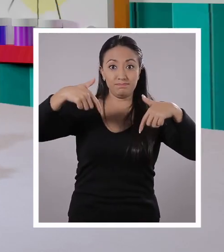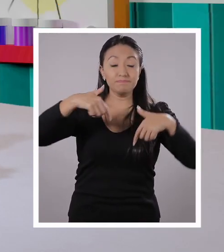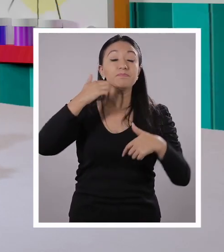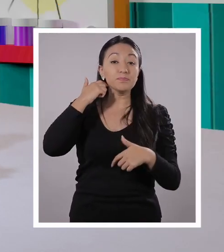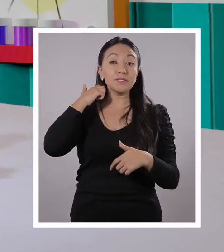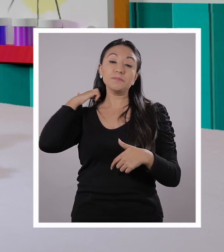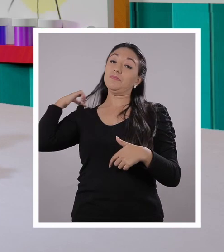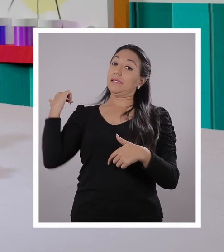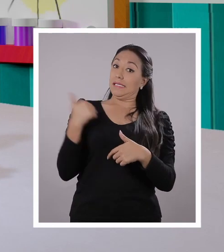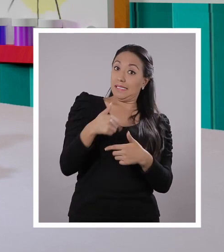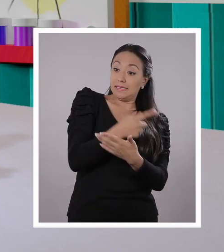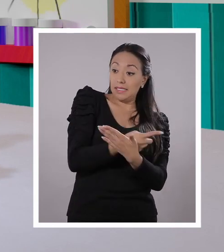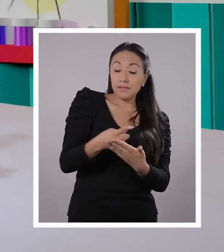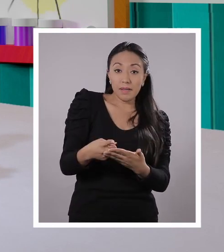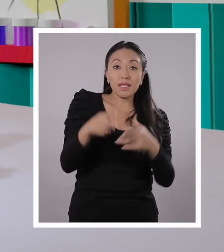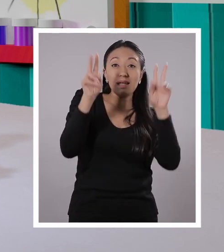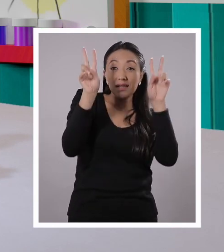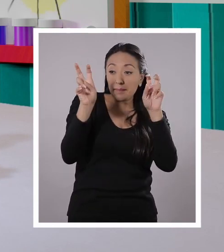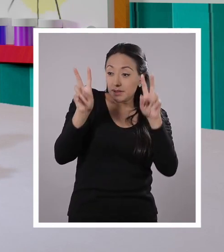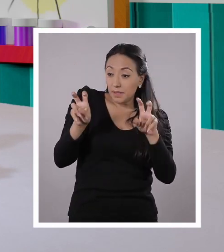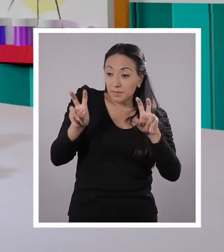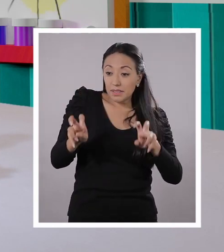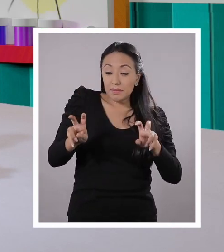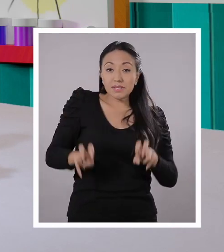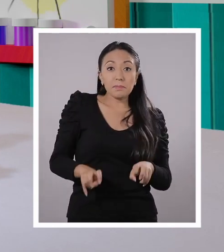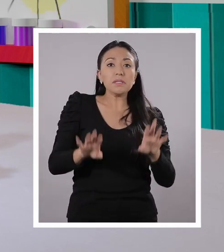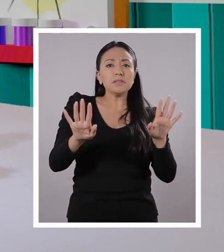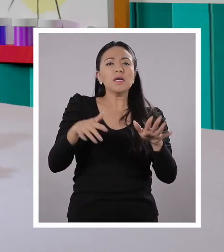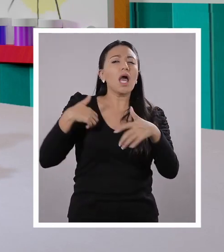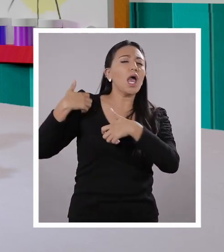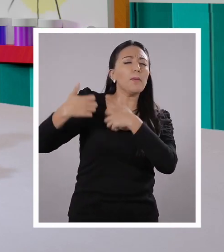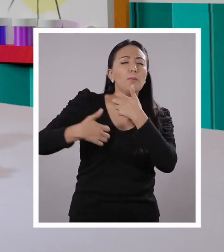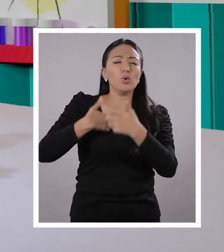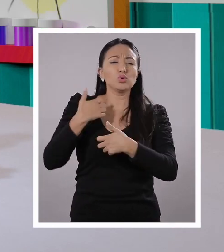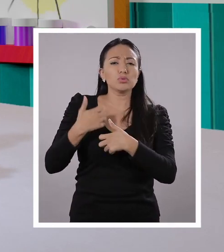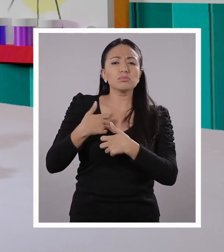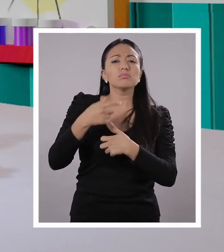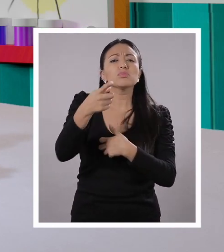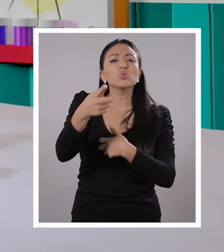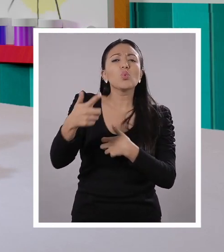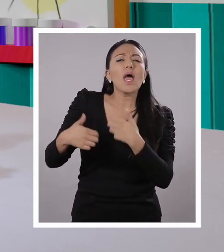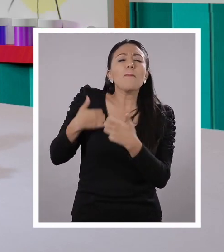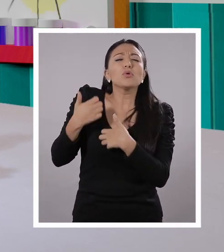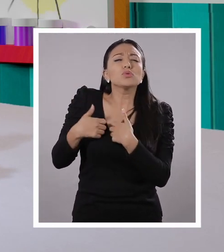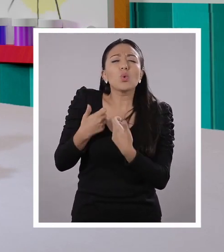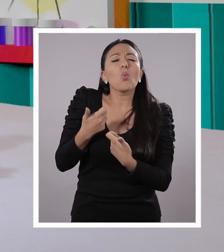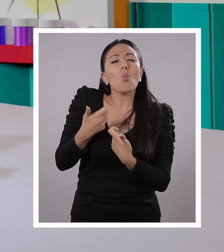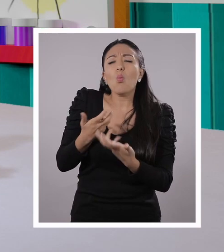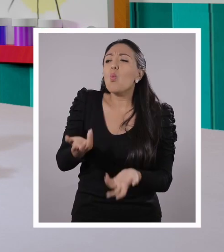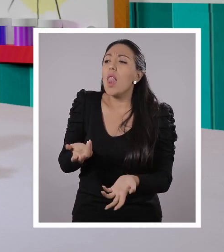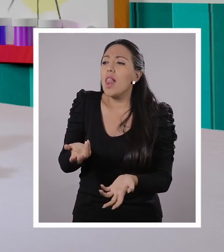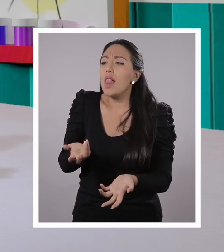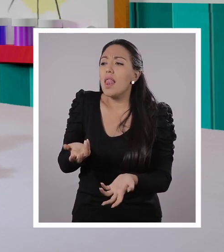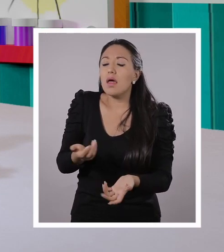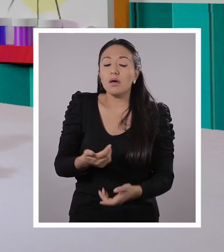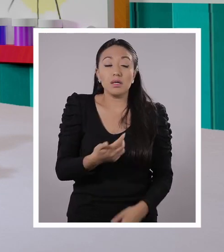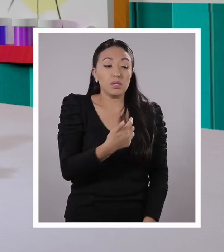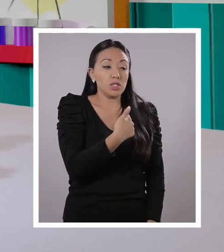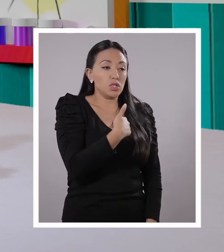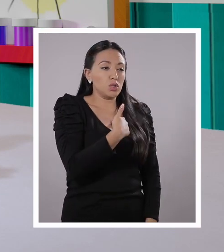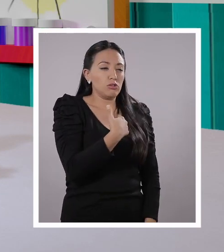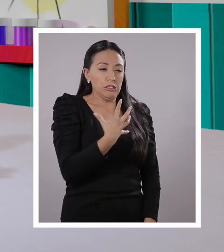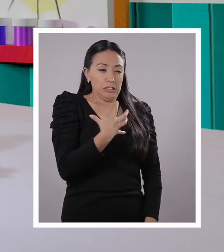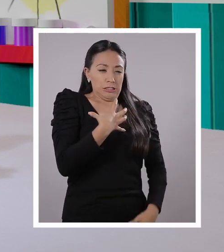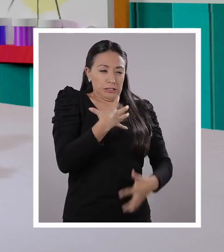de la semana. Estamos atrapando emociones en todas las acciones y en todo lo que hacemos. ¿Qué emoción te visitó hoy? ¡Ah! Profe,